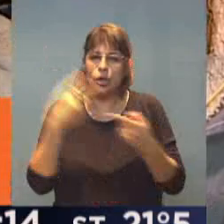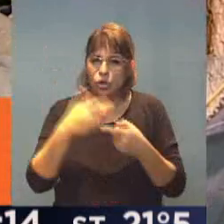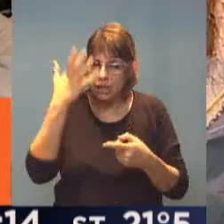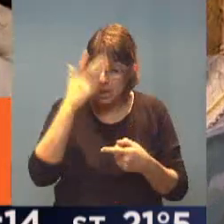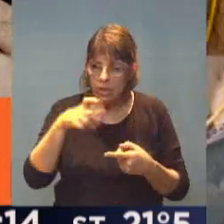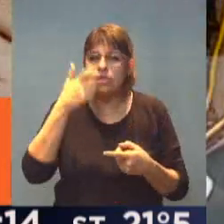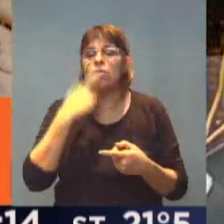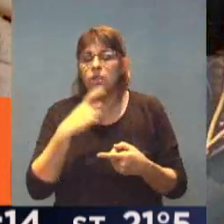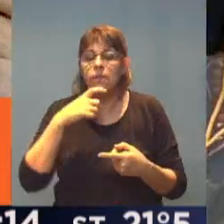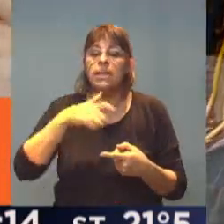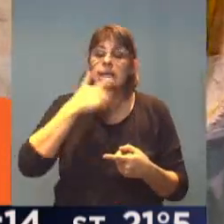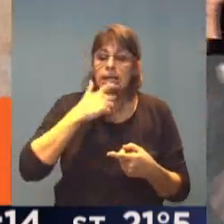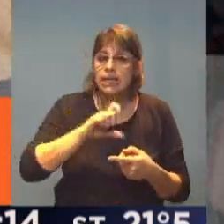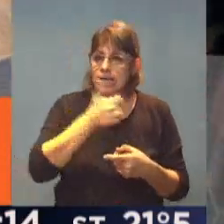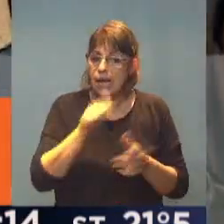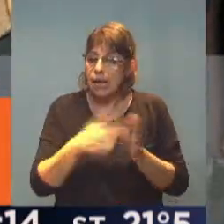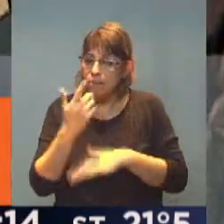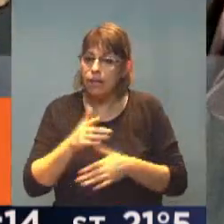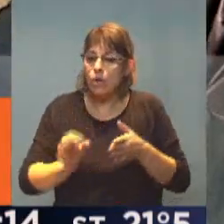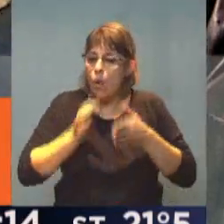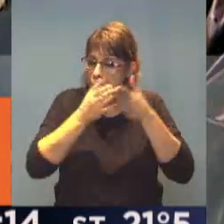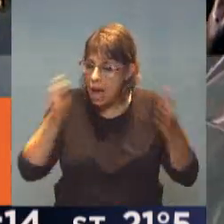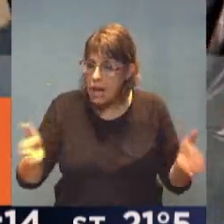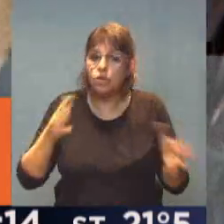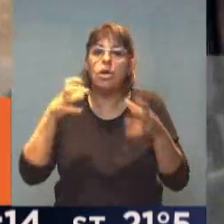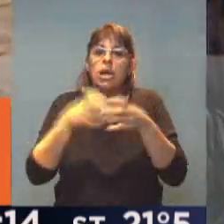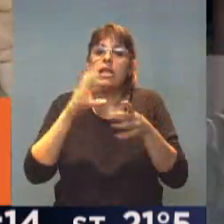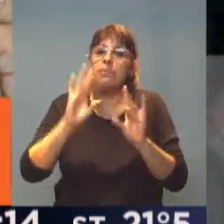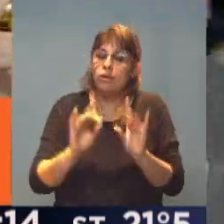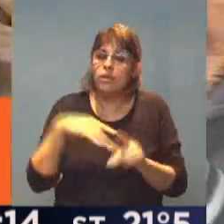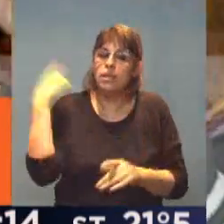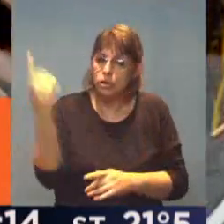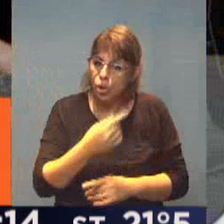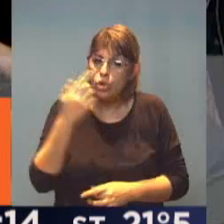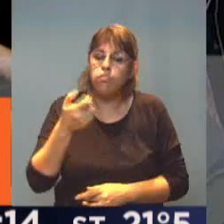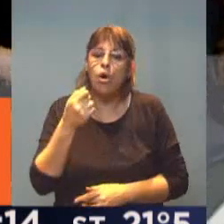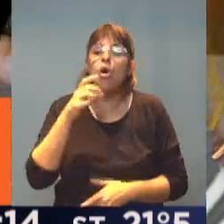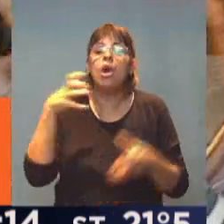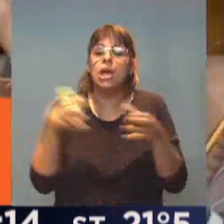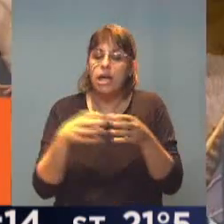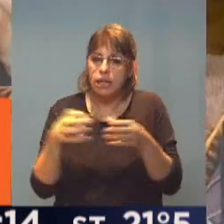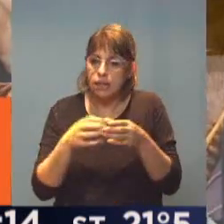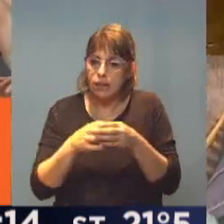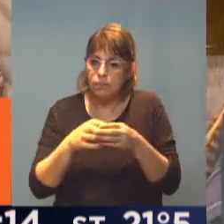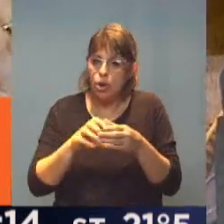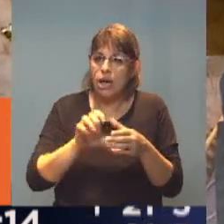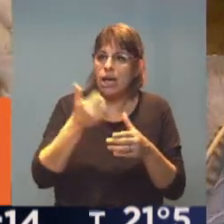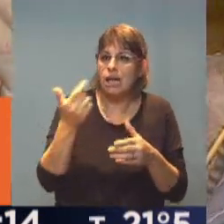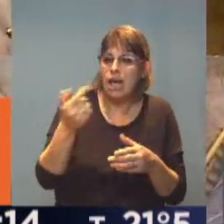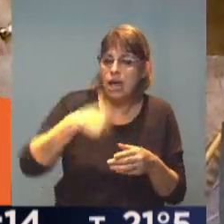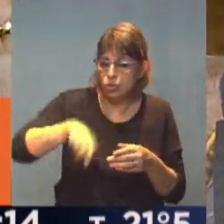Racing. Pero creo que a lo largo del año el equipo fue difícil para todos. Hubo muy pocos equipos que nos ganaron